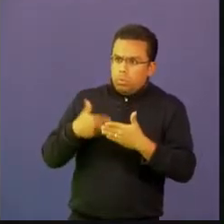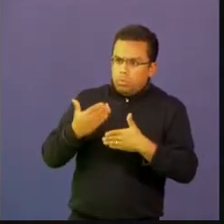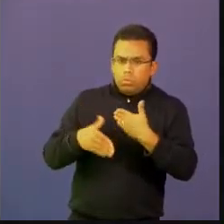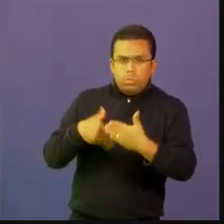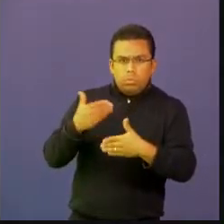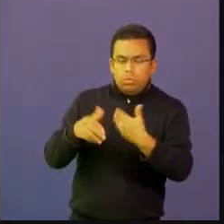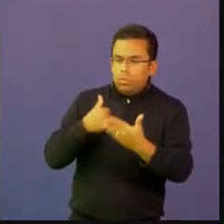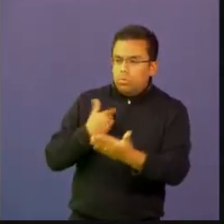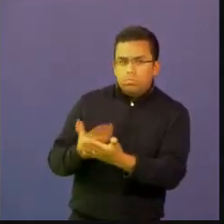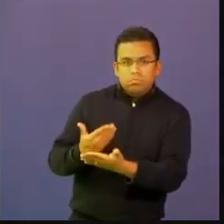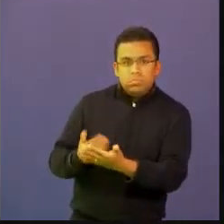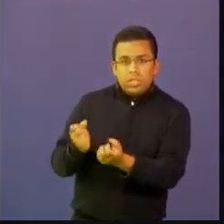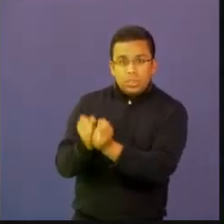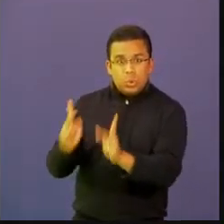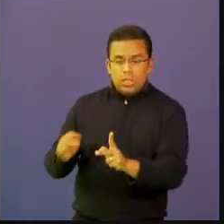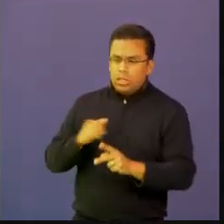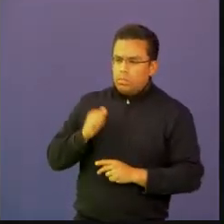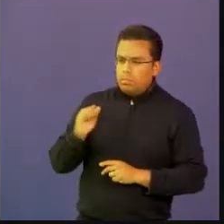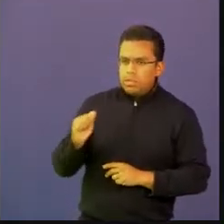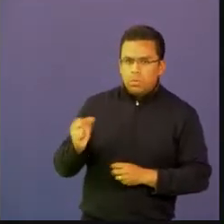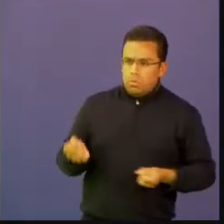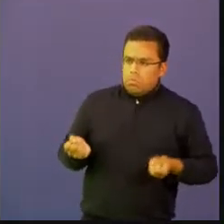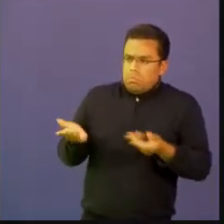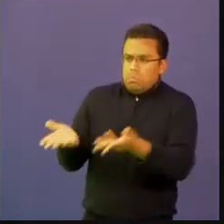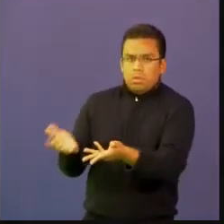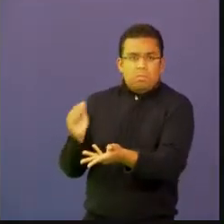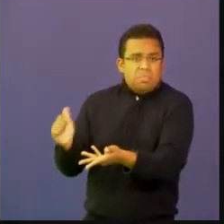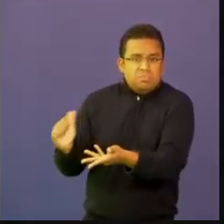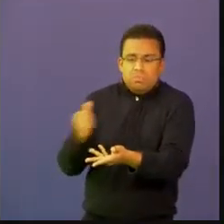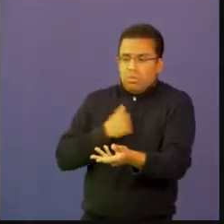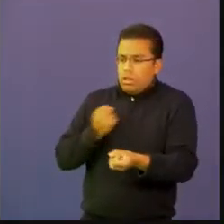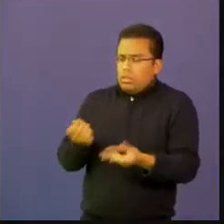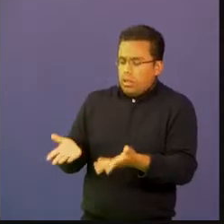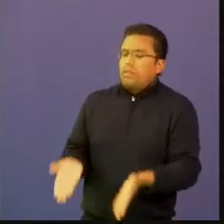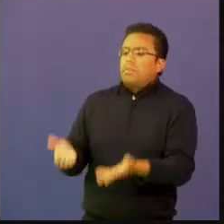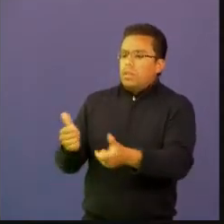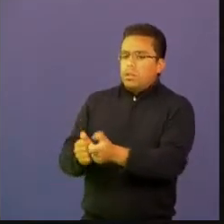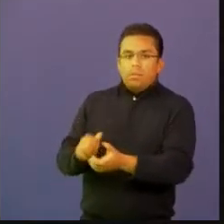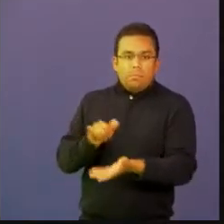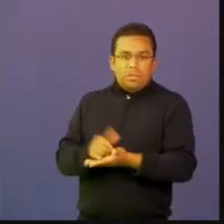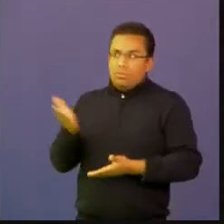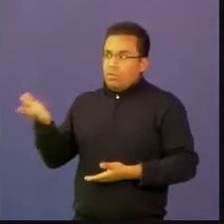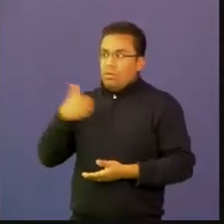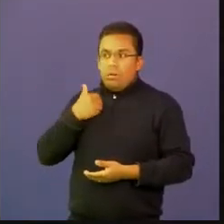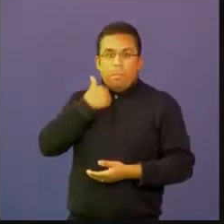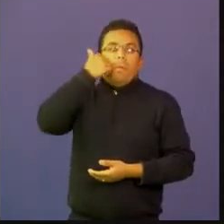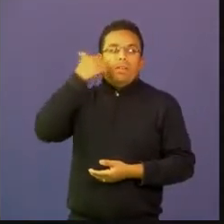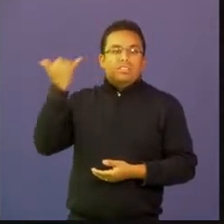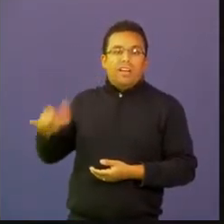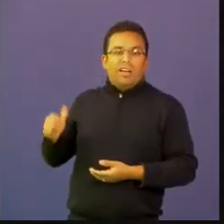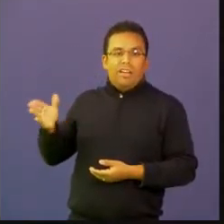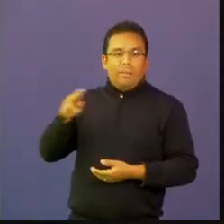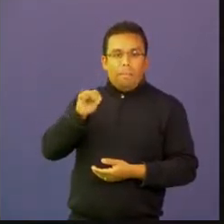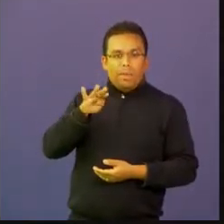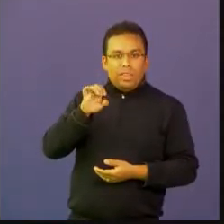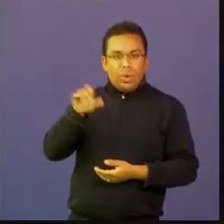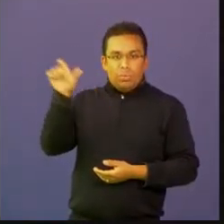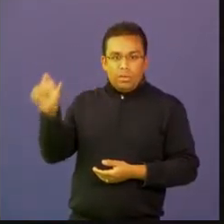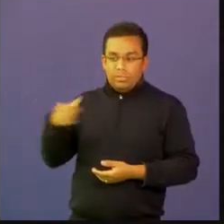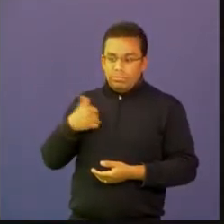estudiantes juegan a lo largo de la vida. Incluso Mateo como adulto señalaba que él